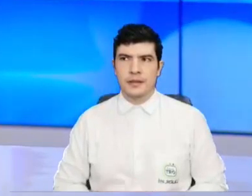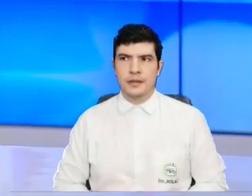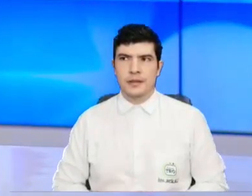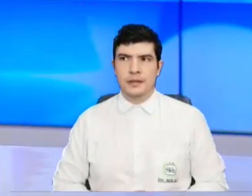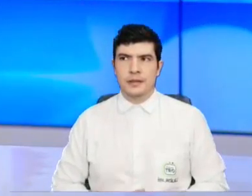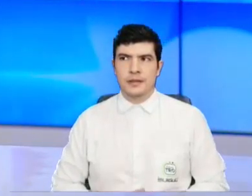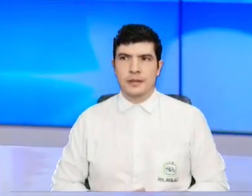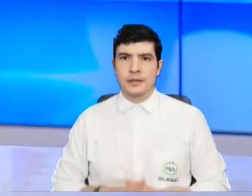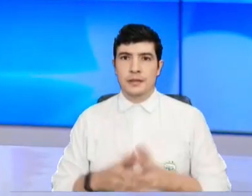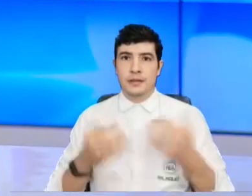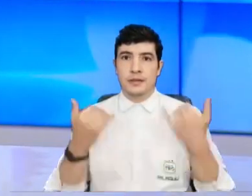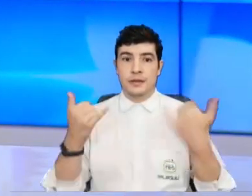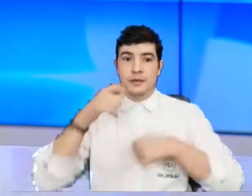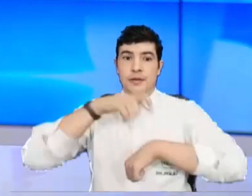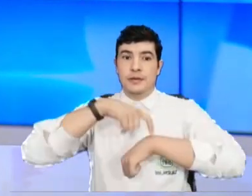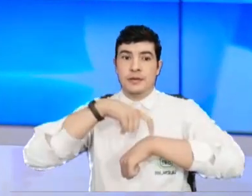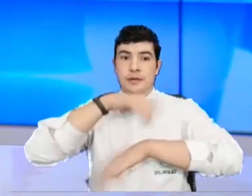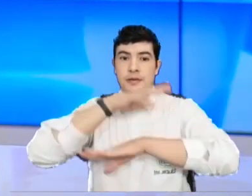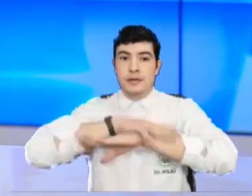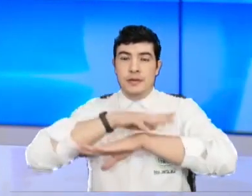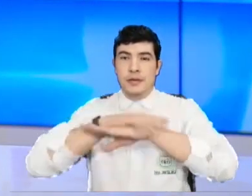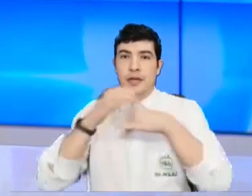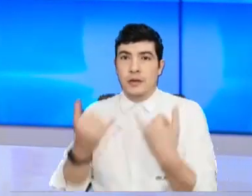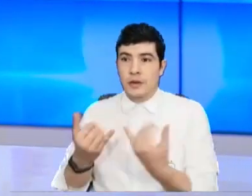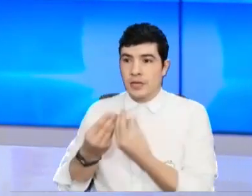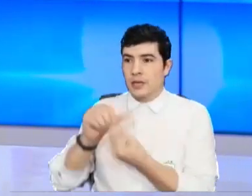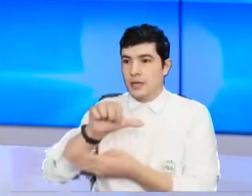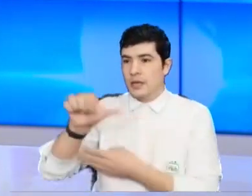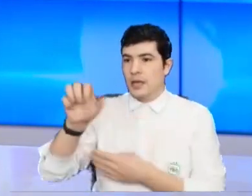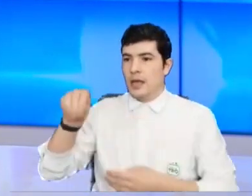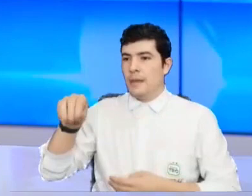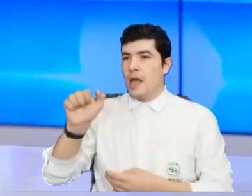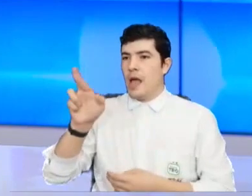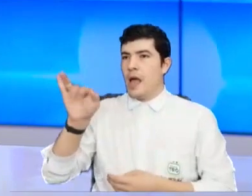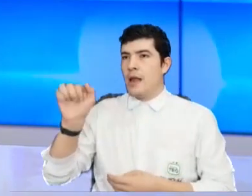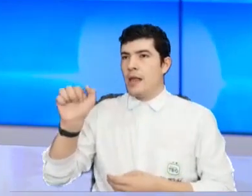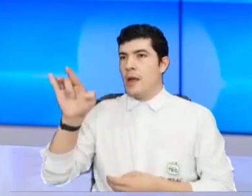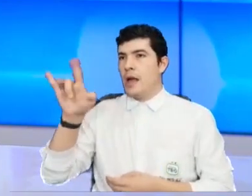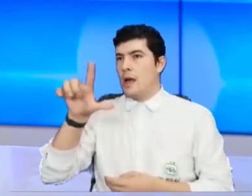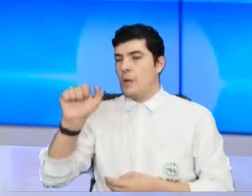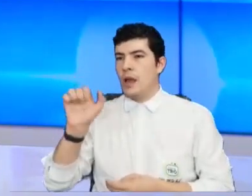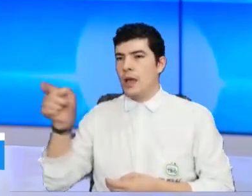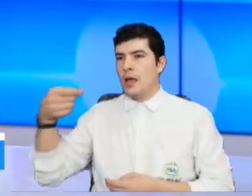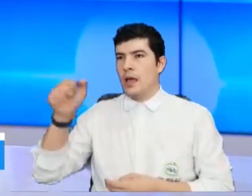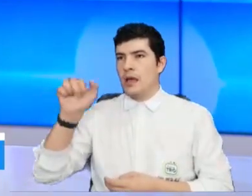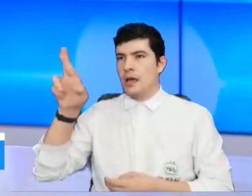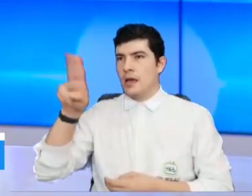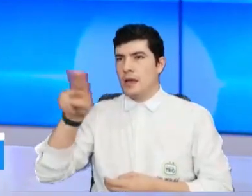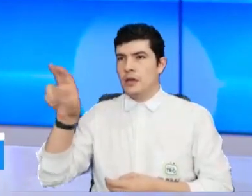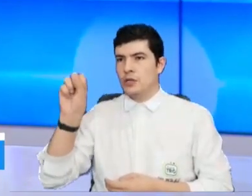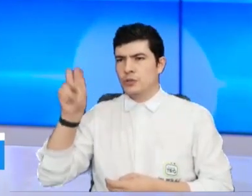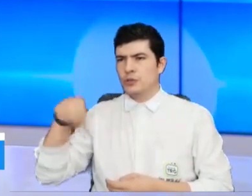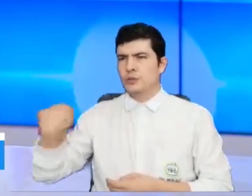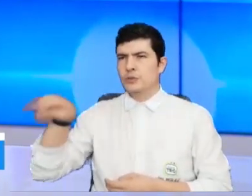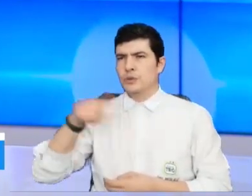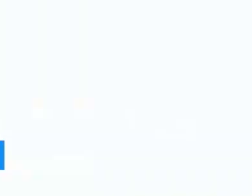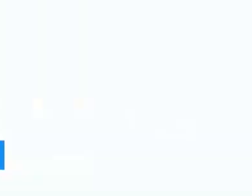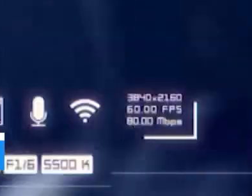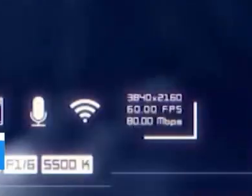Y a esta hora de la tarde llega nuestra compañera María Paula Garzón con todas las denuncias de la comunidad en nuestra sección Lente